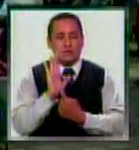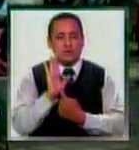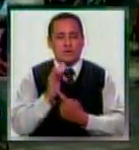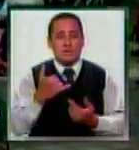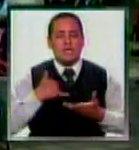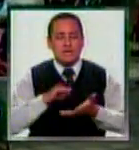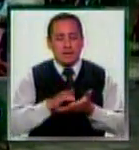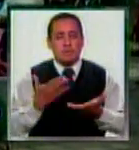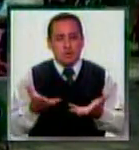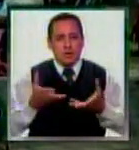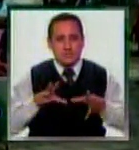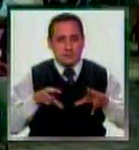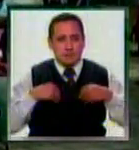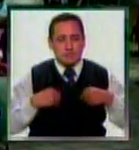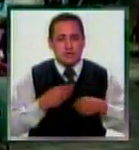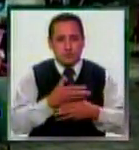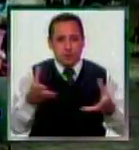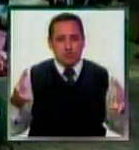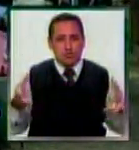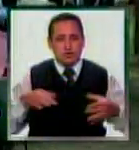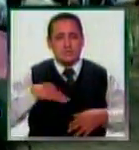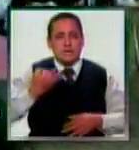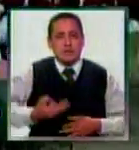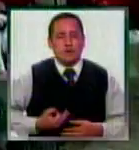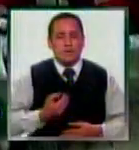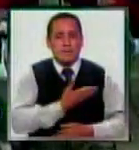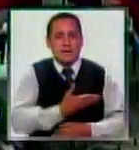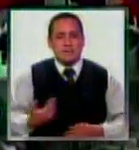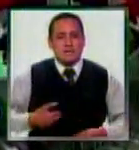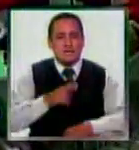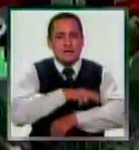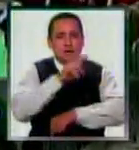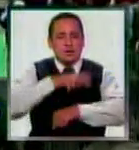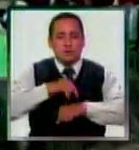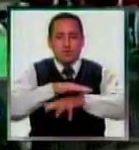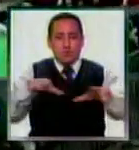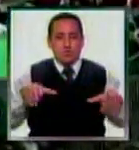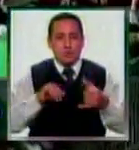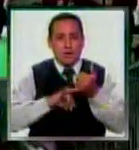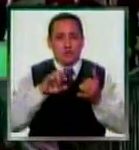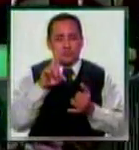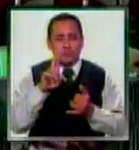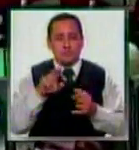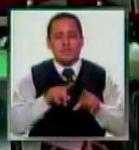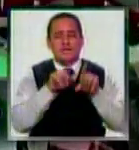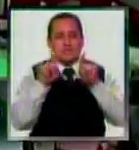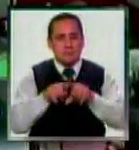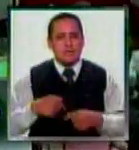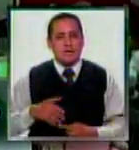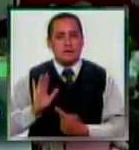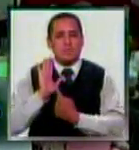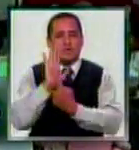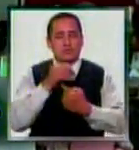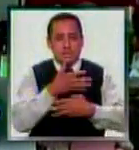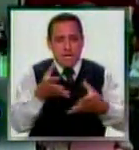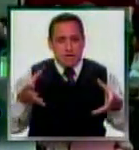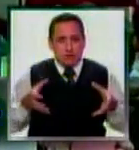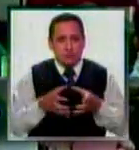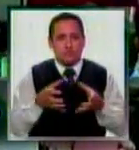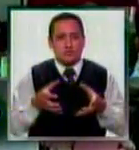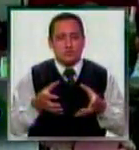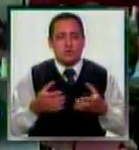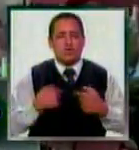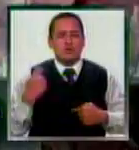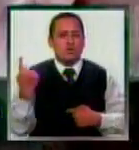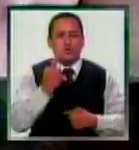que me lo permitan nuestros señores presidentes regionales de la Macro Sur, también en representación de ellos, y